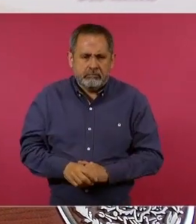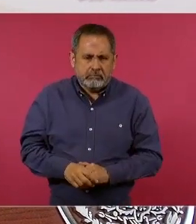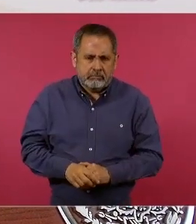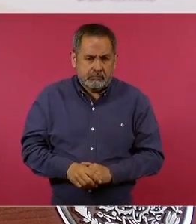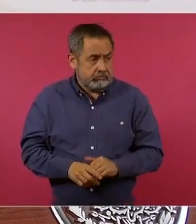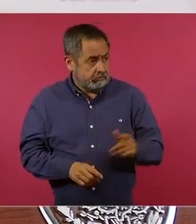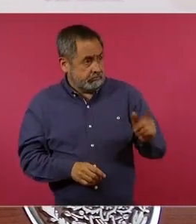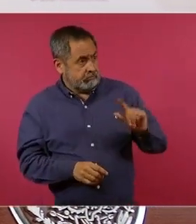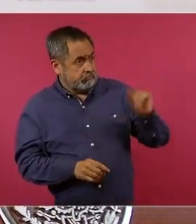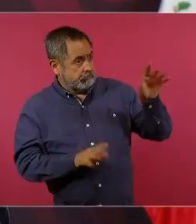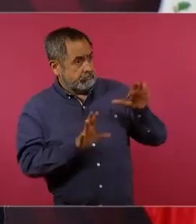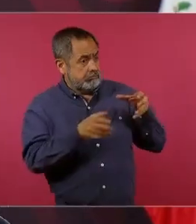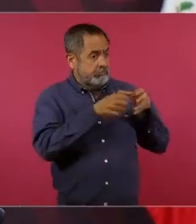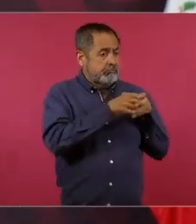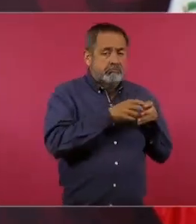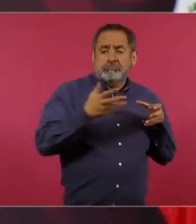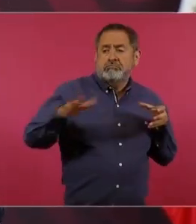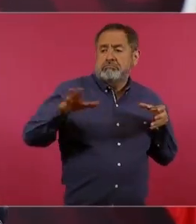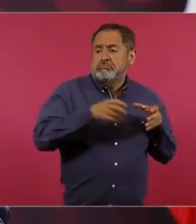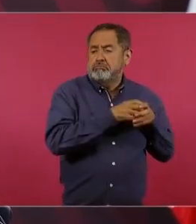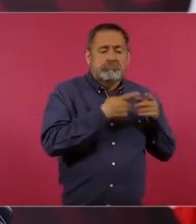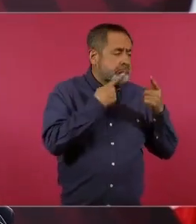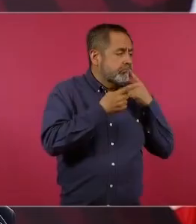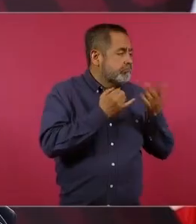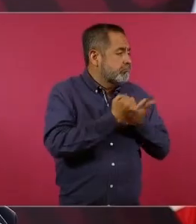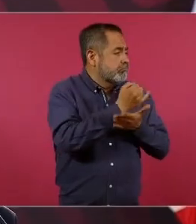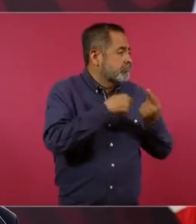Porque es un asunto popular.